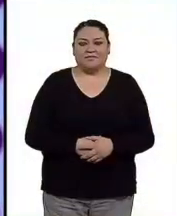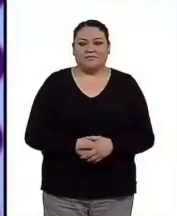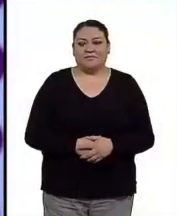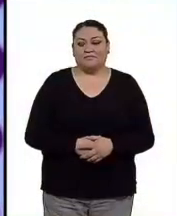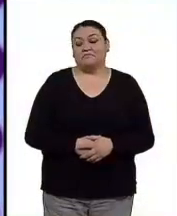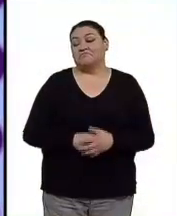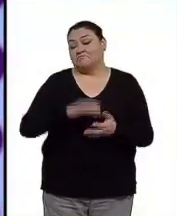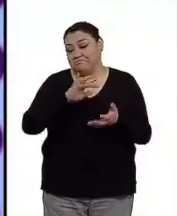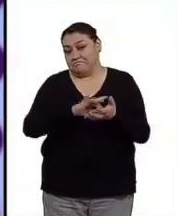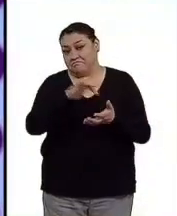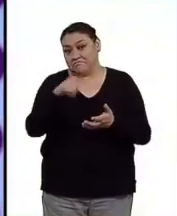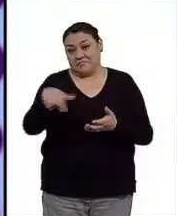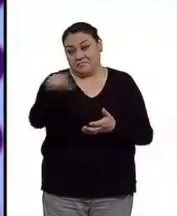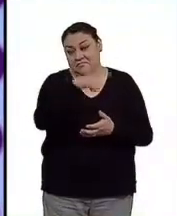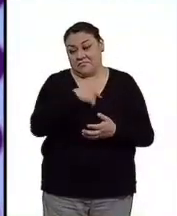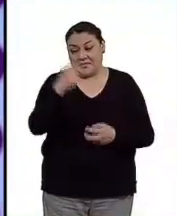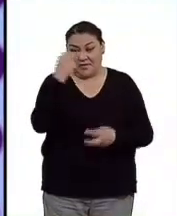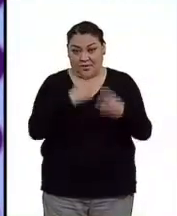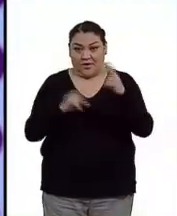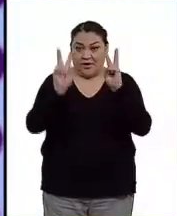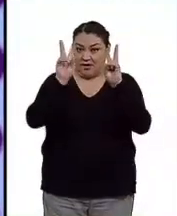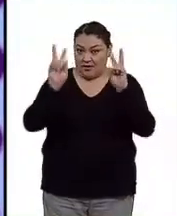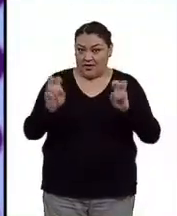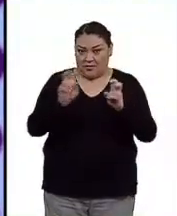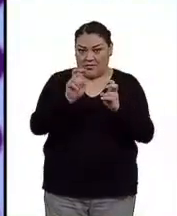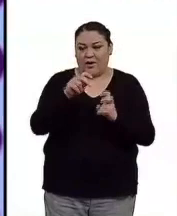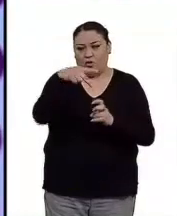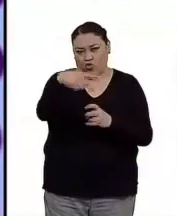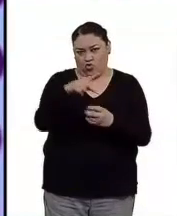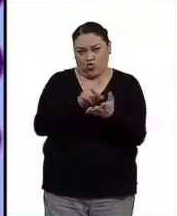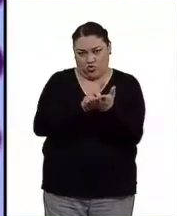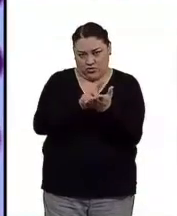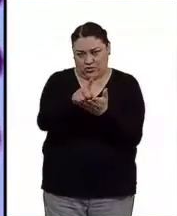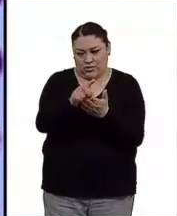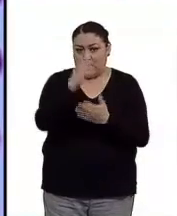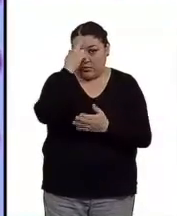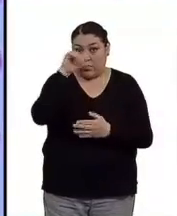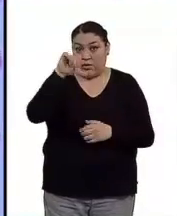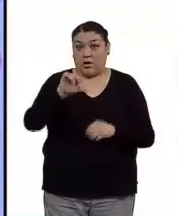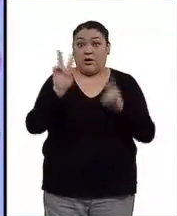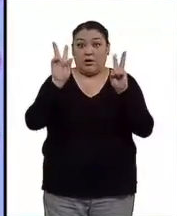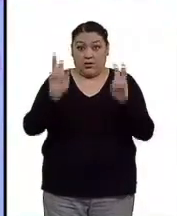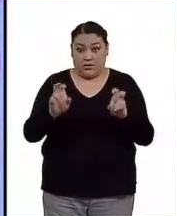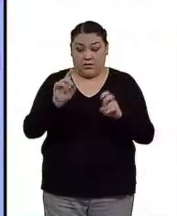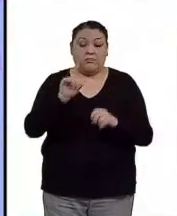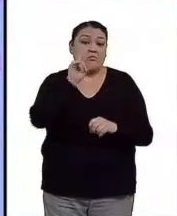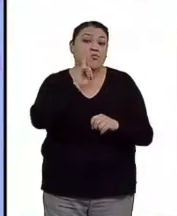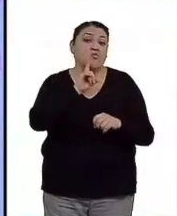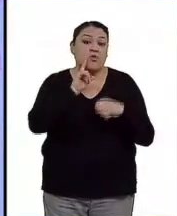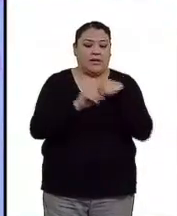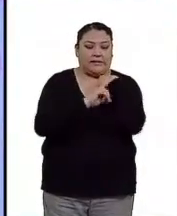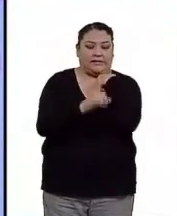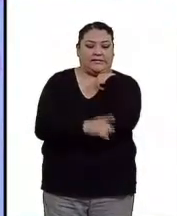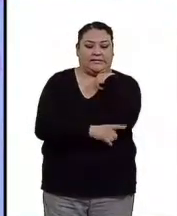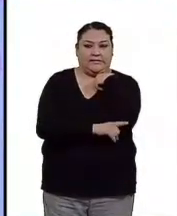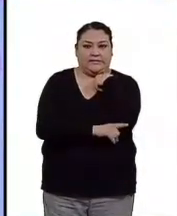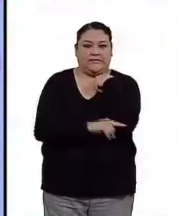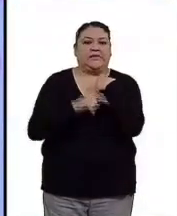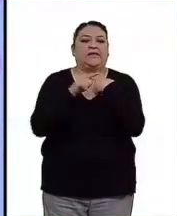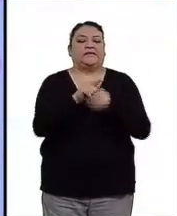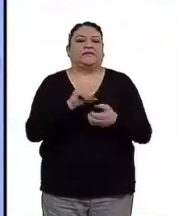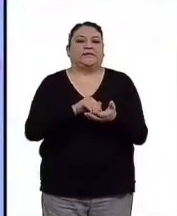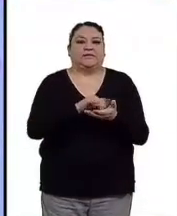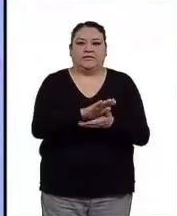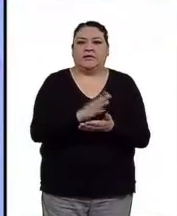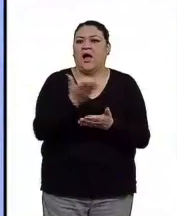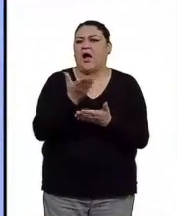Gracias por continuar en Tus Derechos. Les recordamos que el tema de hoy es el de despido por embarazo. En este segundo bloque me gustaría que abordáramos un